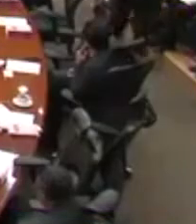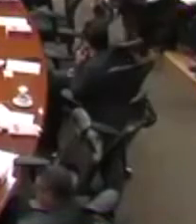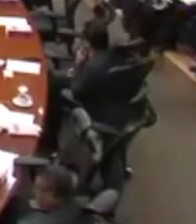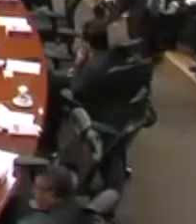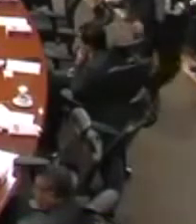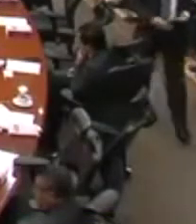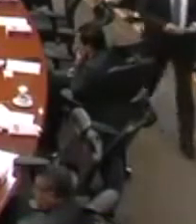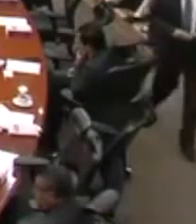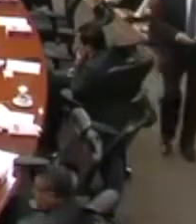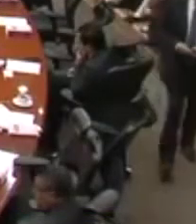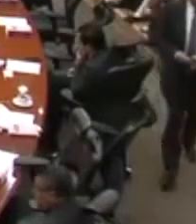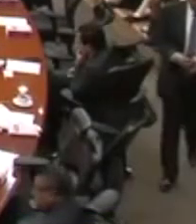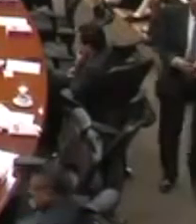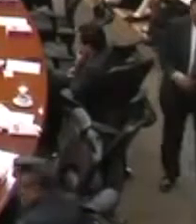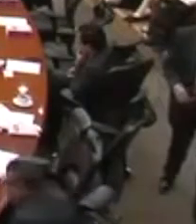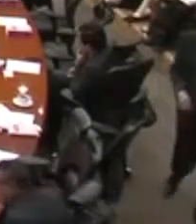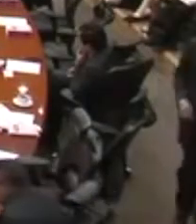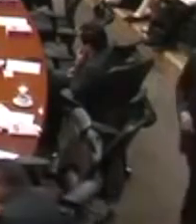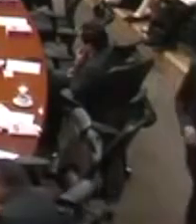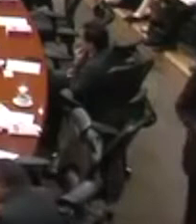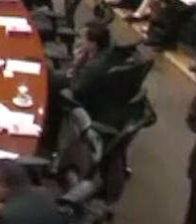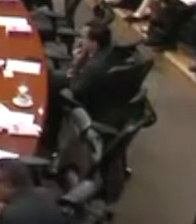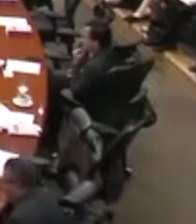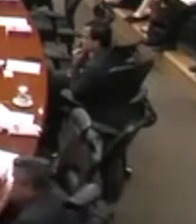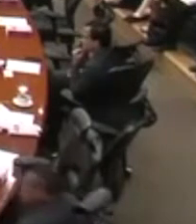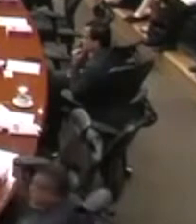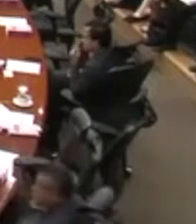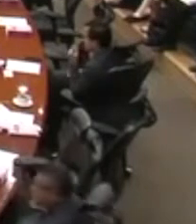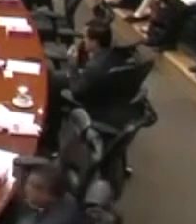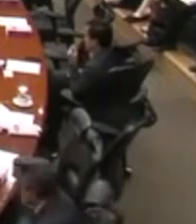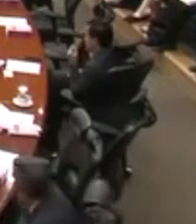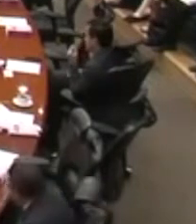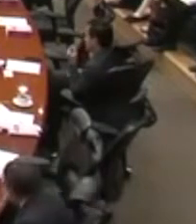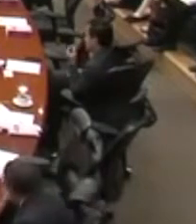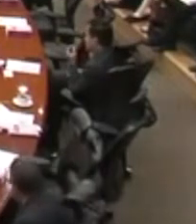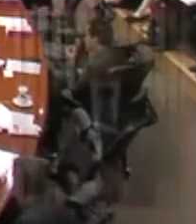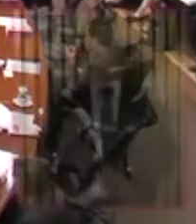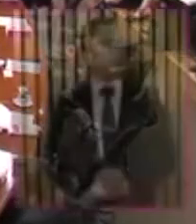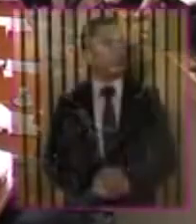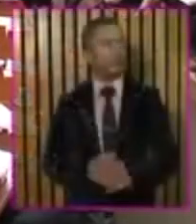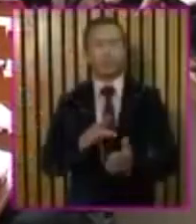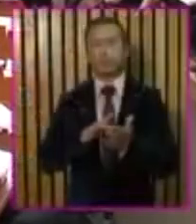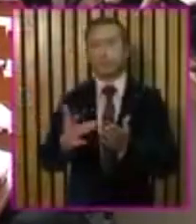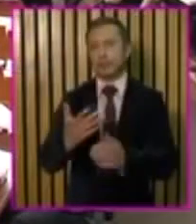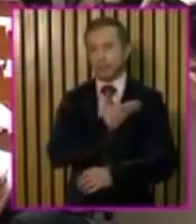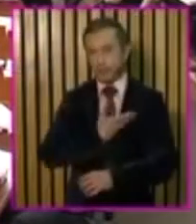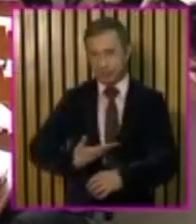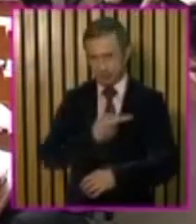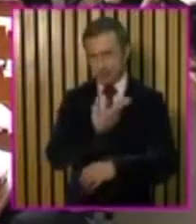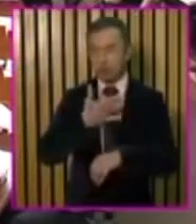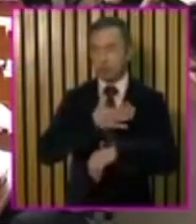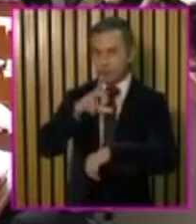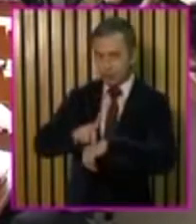presupuestar está la actualización y depuración del padrón electoral la emisión de casi 16 millones de credenciales para votar anualmente